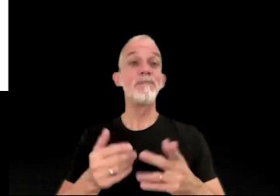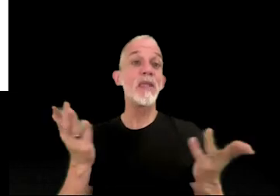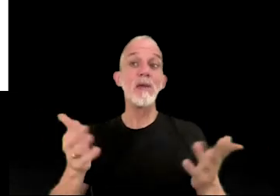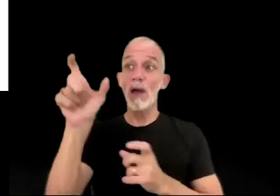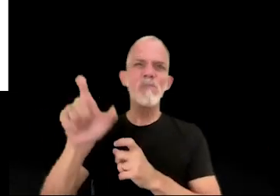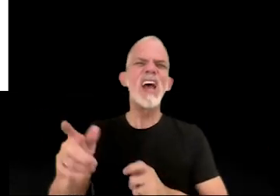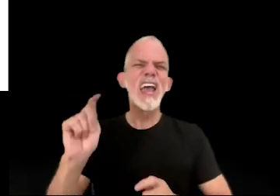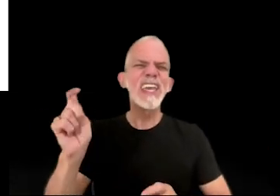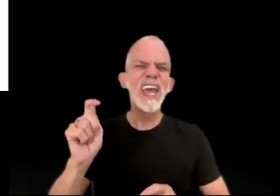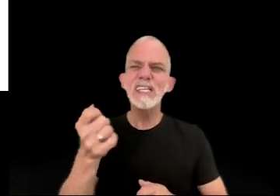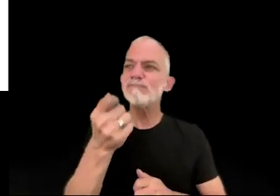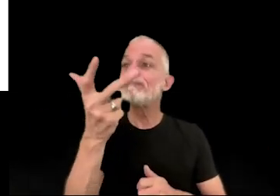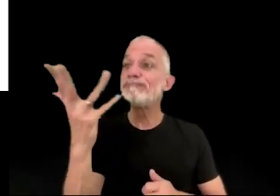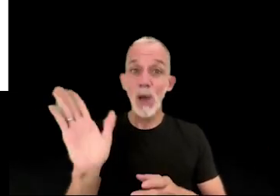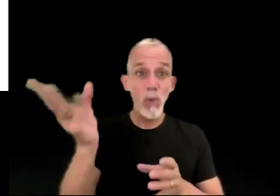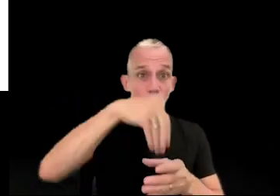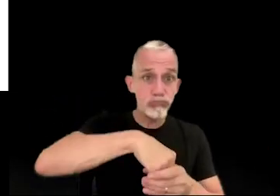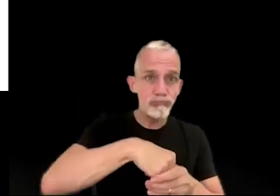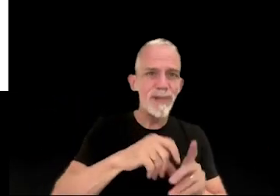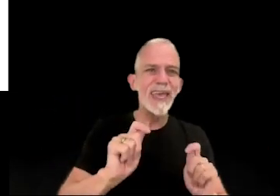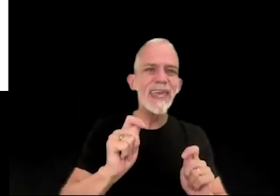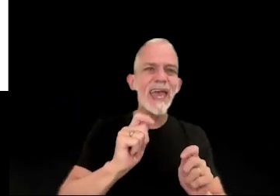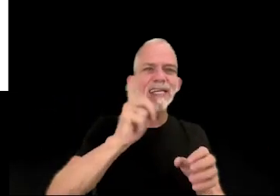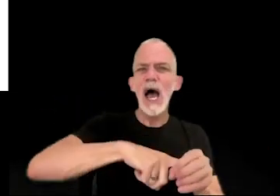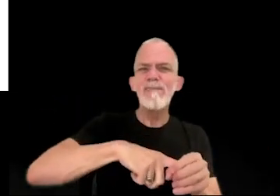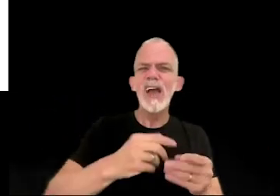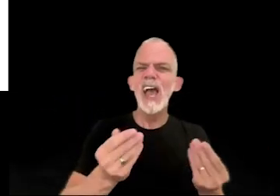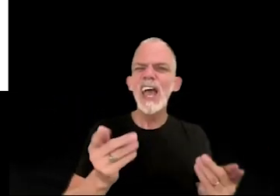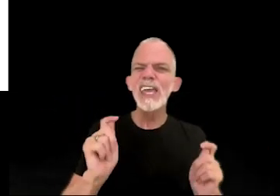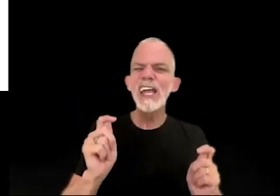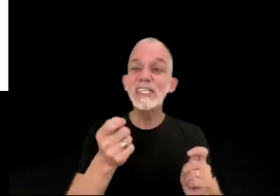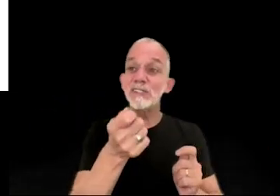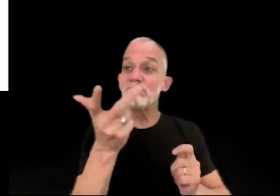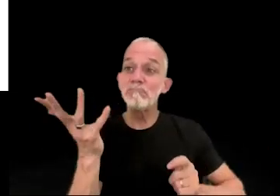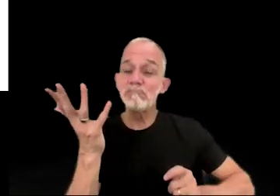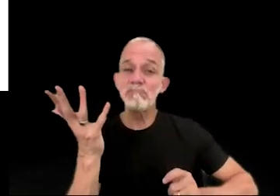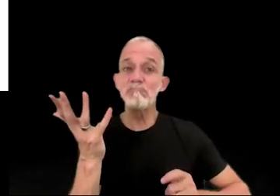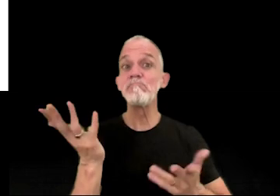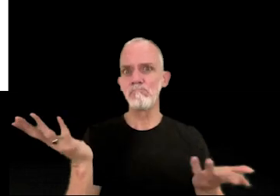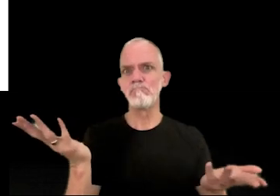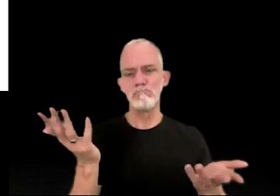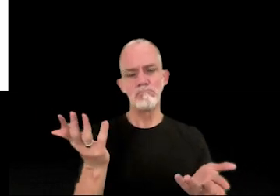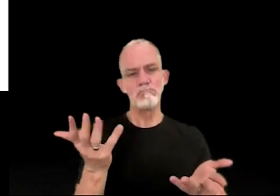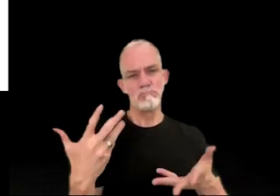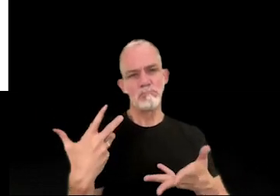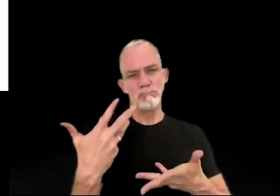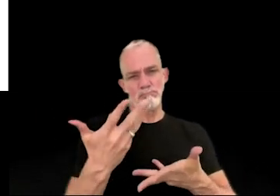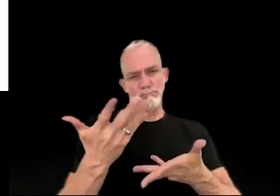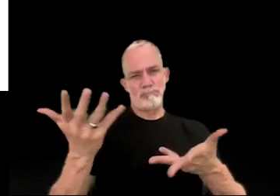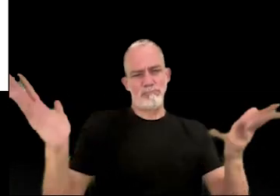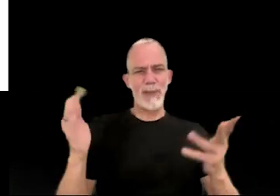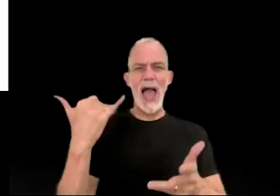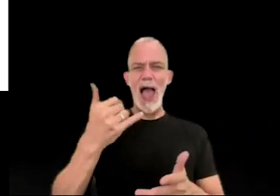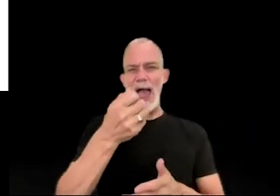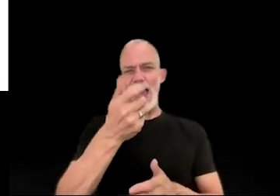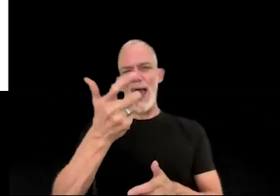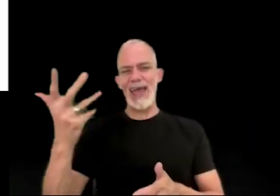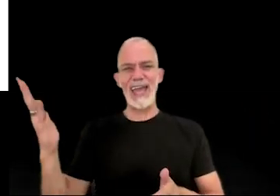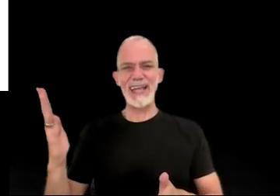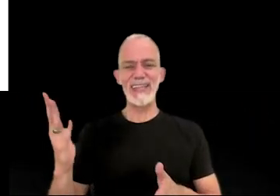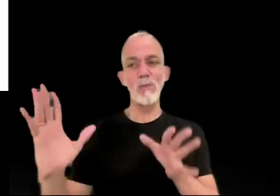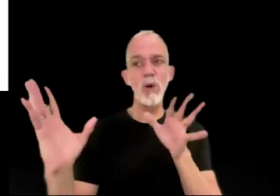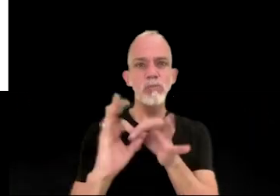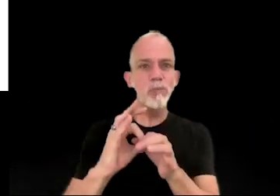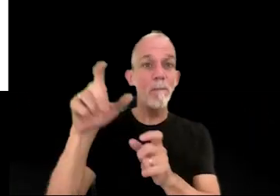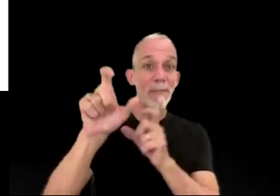universo de sujetos que pueden ingresar al régimen está dado bastante amplio y siempre vinculado con aquellos contribuyentes